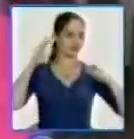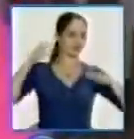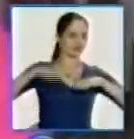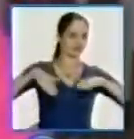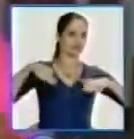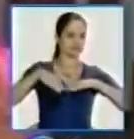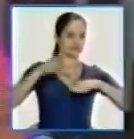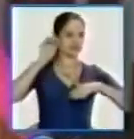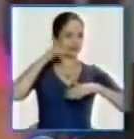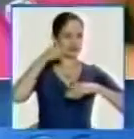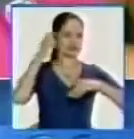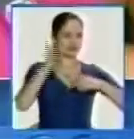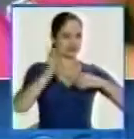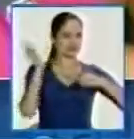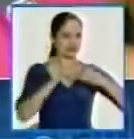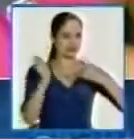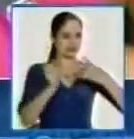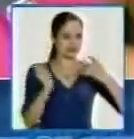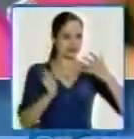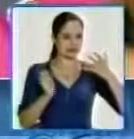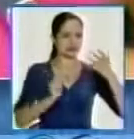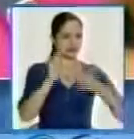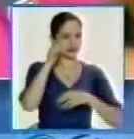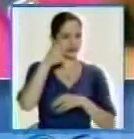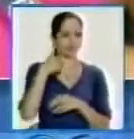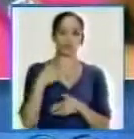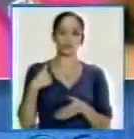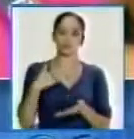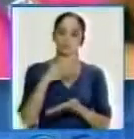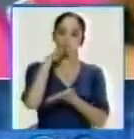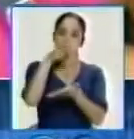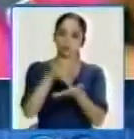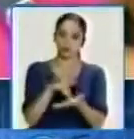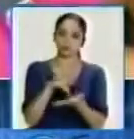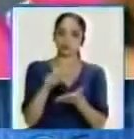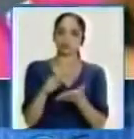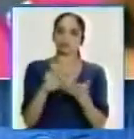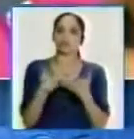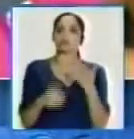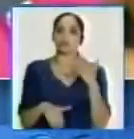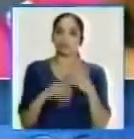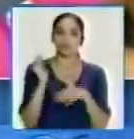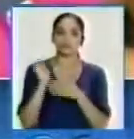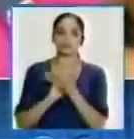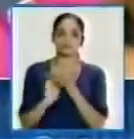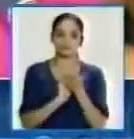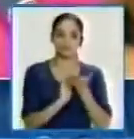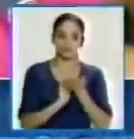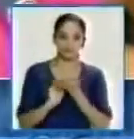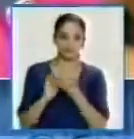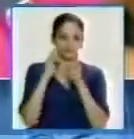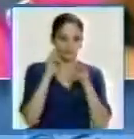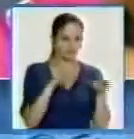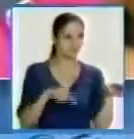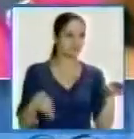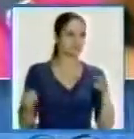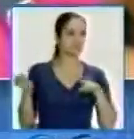uno aquellos instantes. Yo llego y yo lo primero que hago es reparar todo, mirar